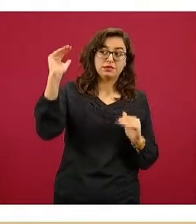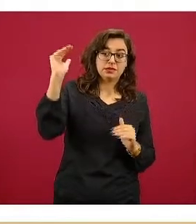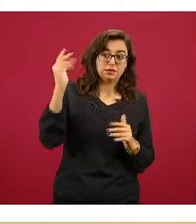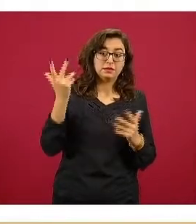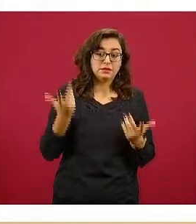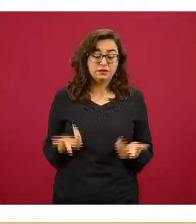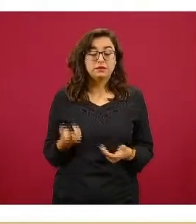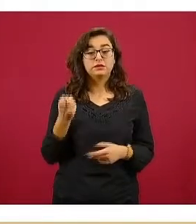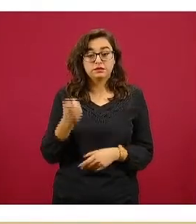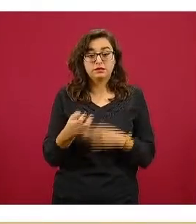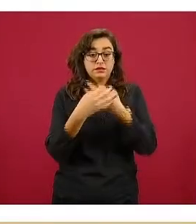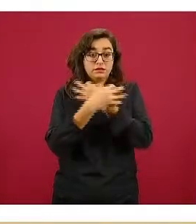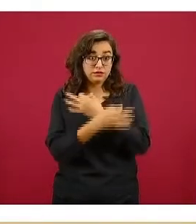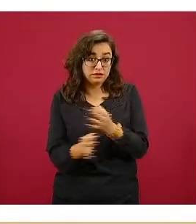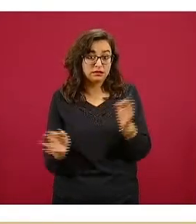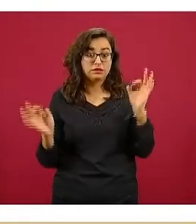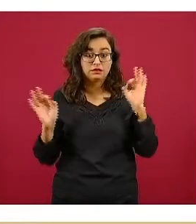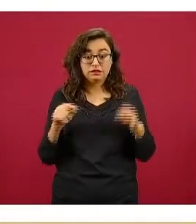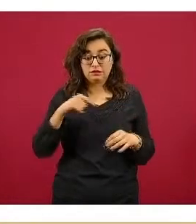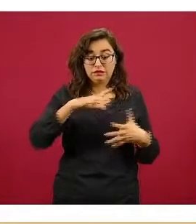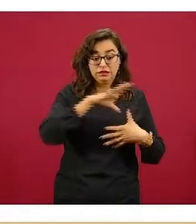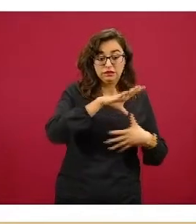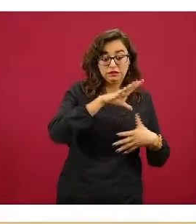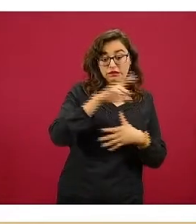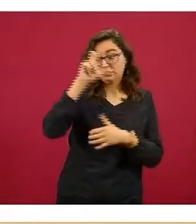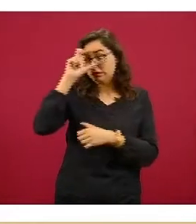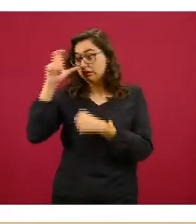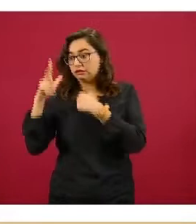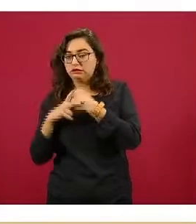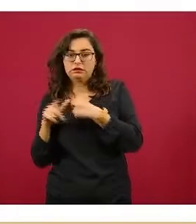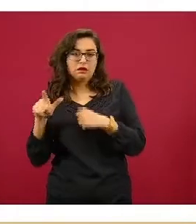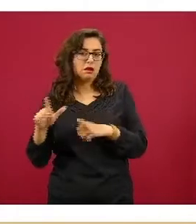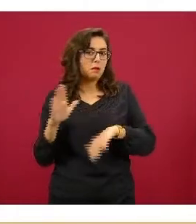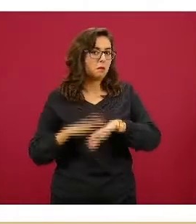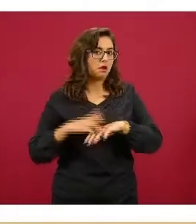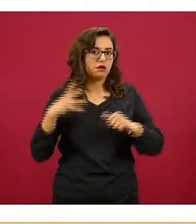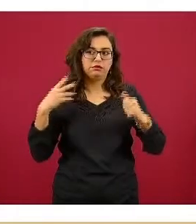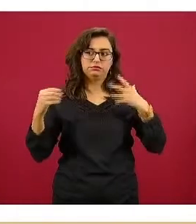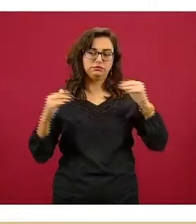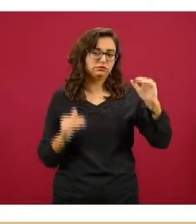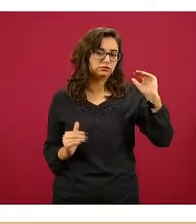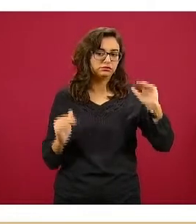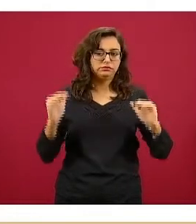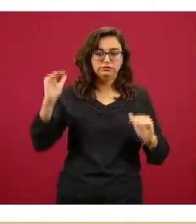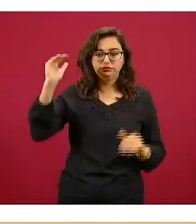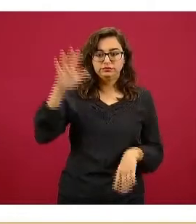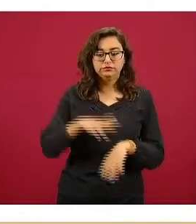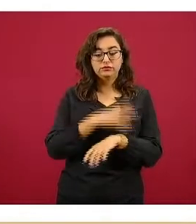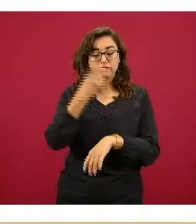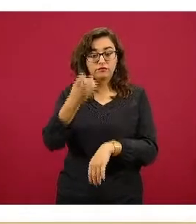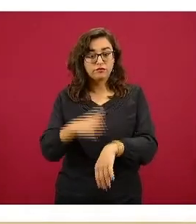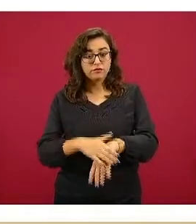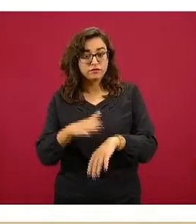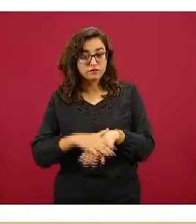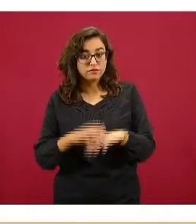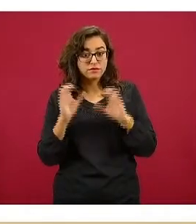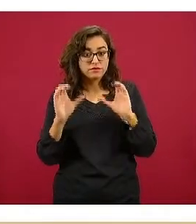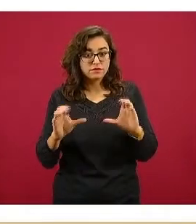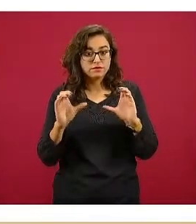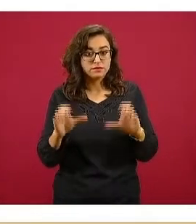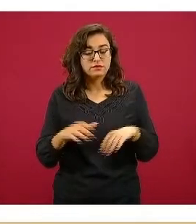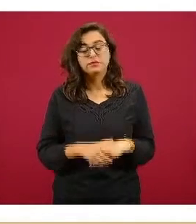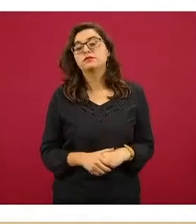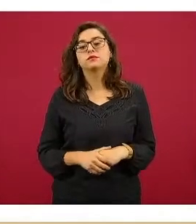del conocimiento, y el aviso entonces integra, como su nombre lo dice, recomendaciones preventivas. Evitar